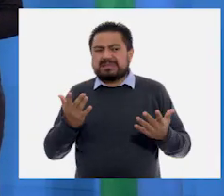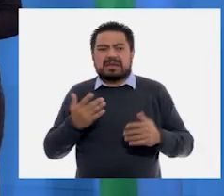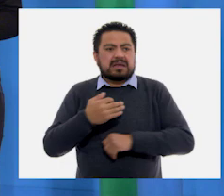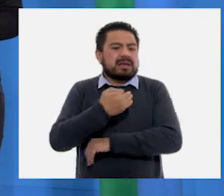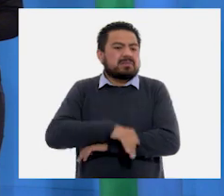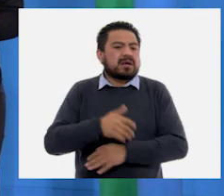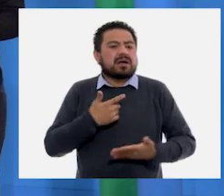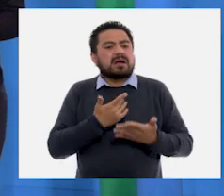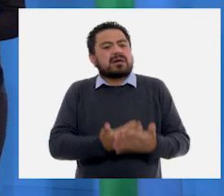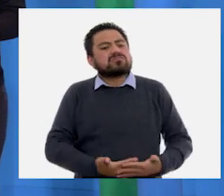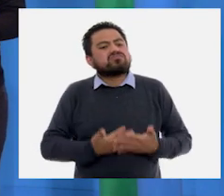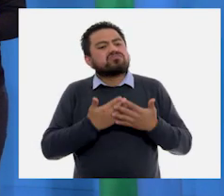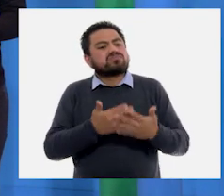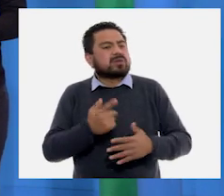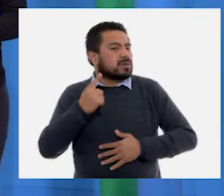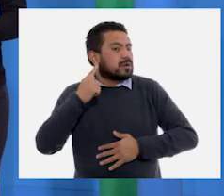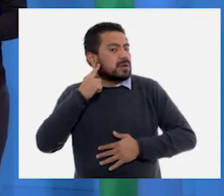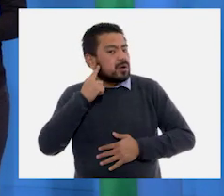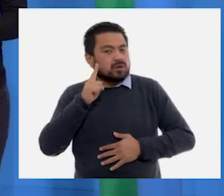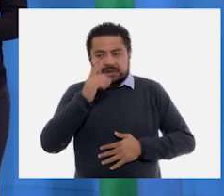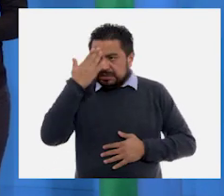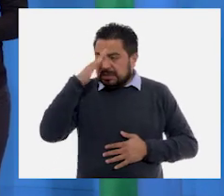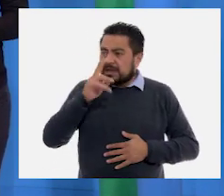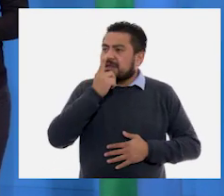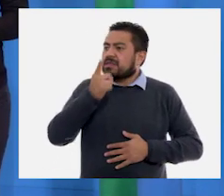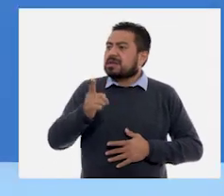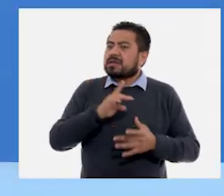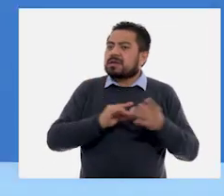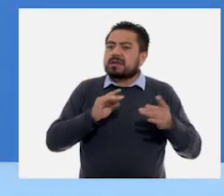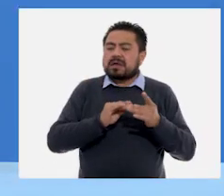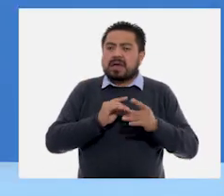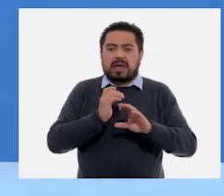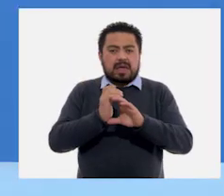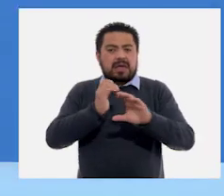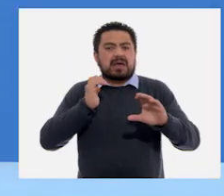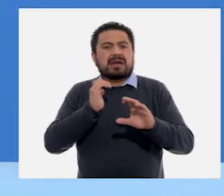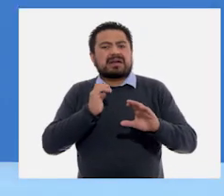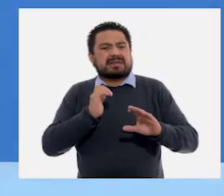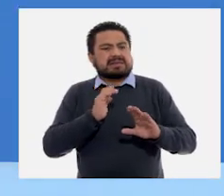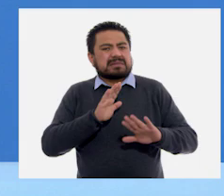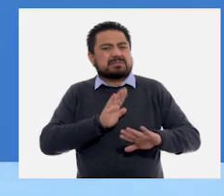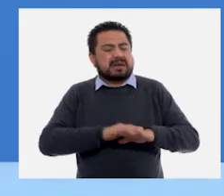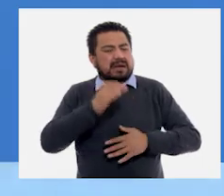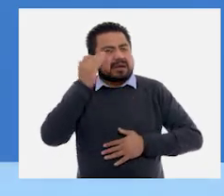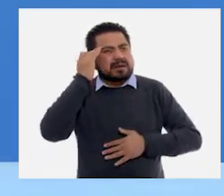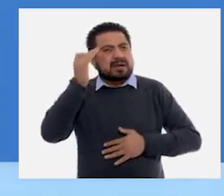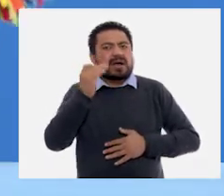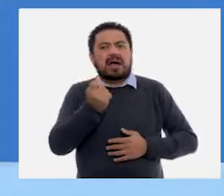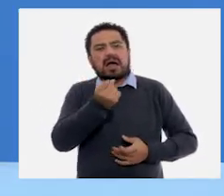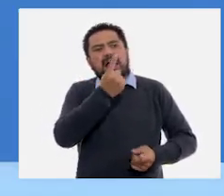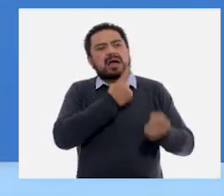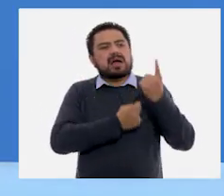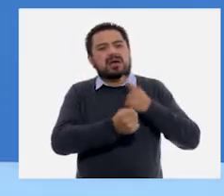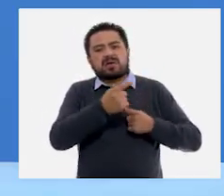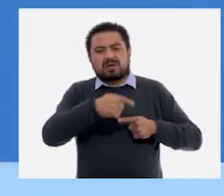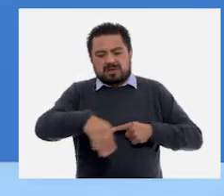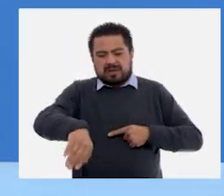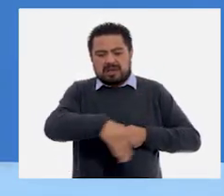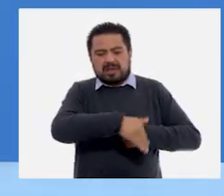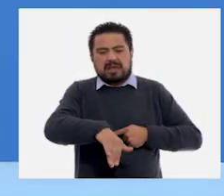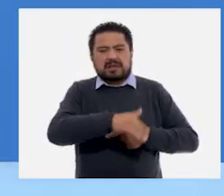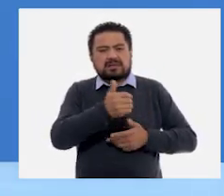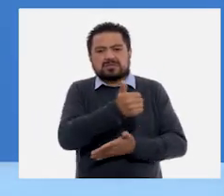mientras esperábamos, escuché que un señor dijo que el autobús estaba retrasado porque algunas calles de la